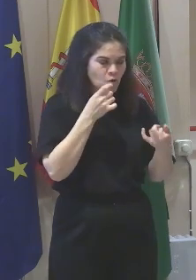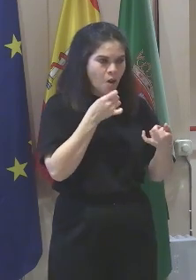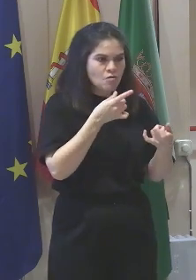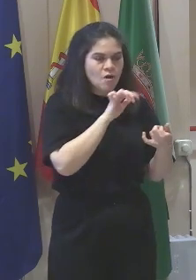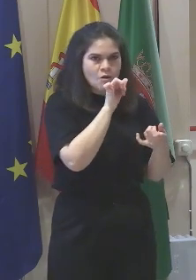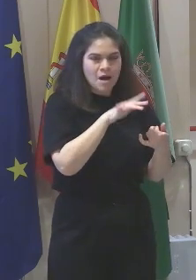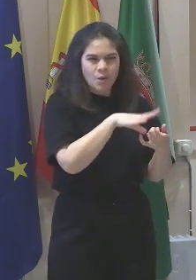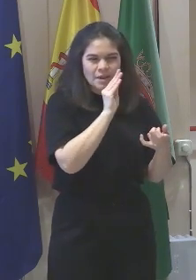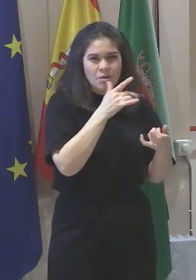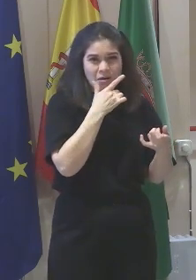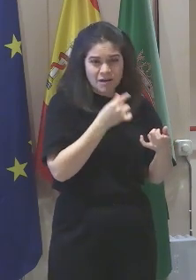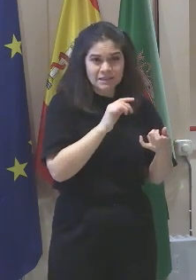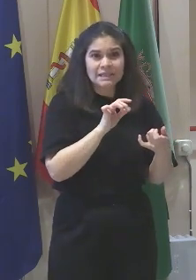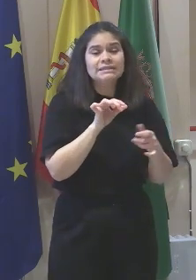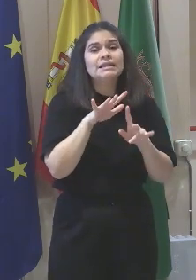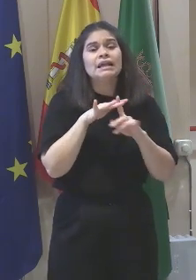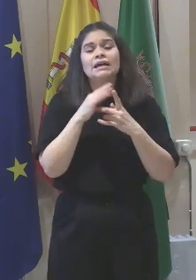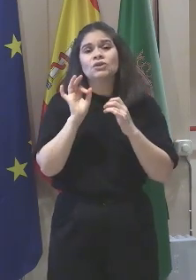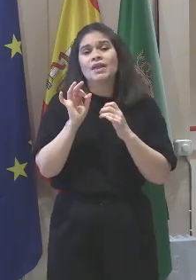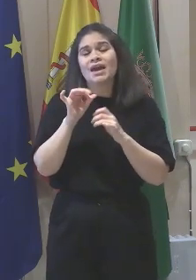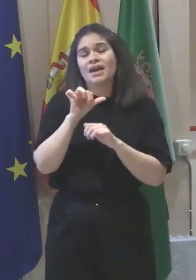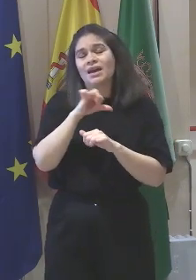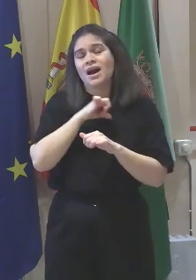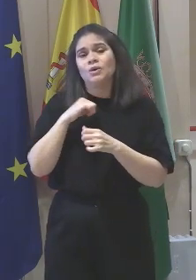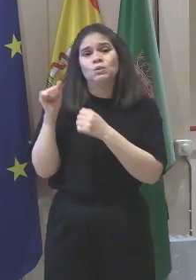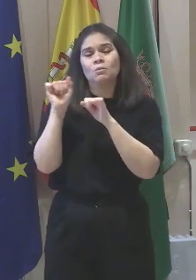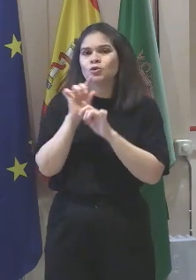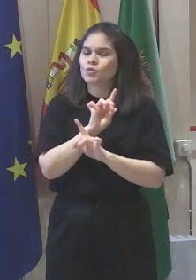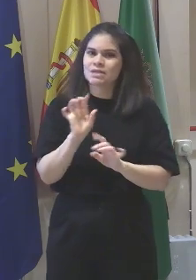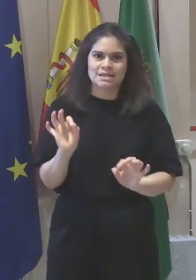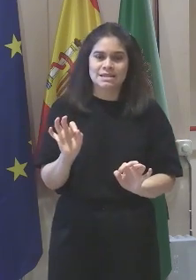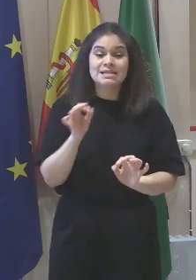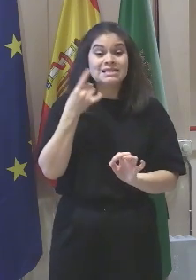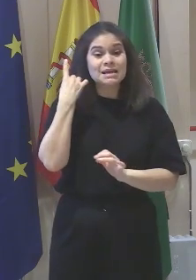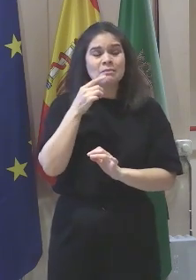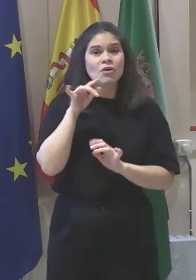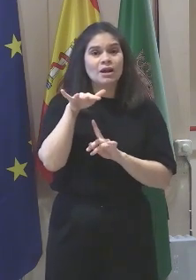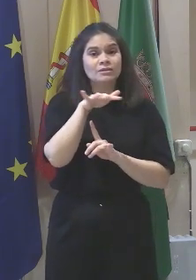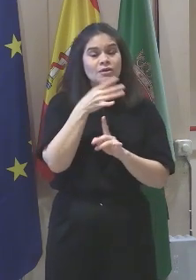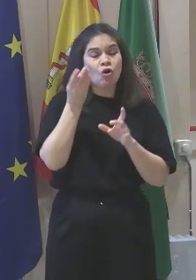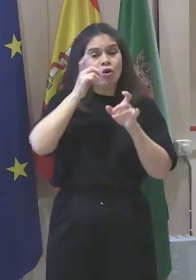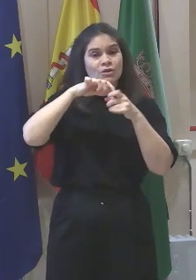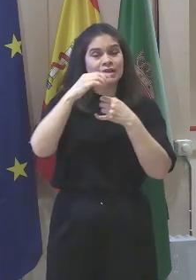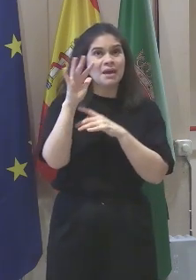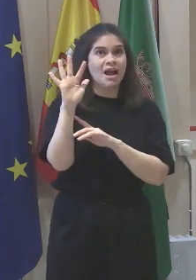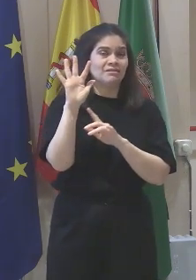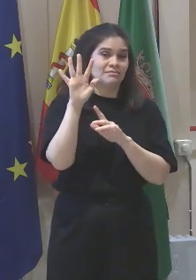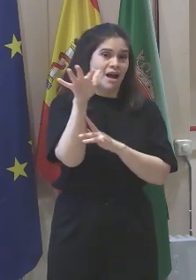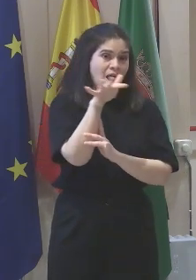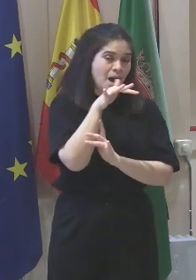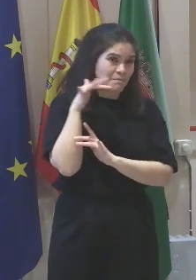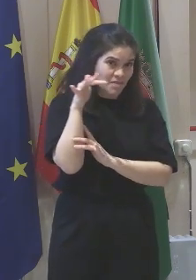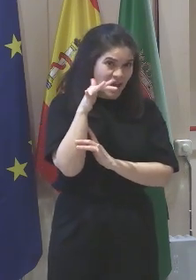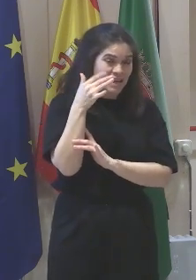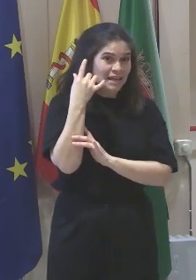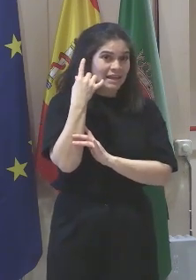de la diabetes autoinmune no es así. Sabemos que el componente ambiental que hace que una persona debute y otra no, que una persona